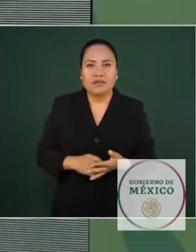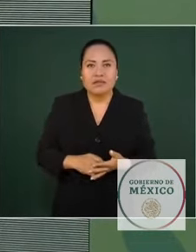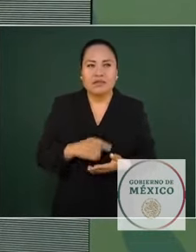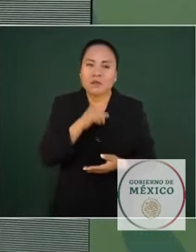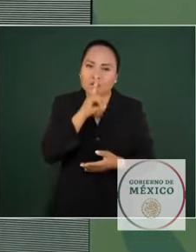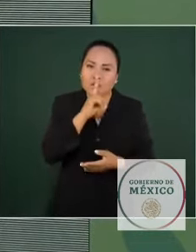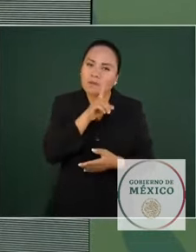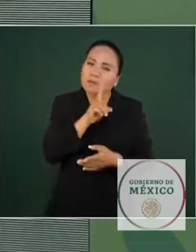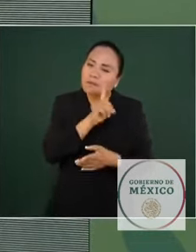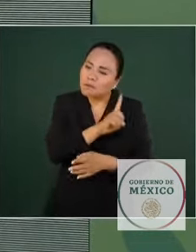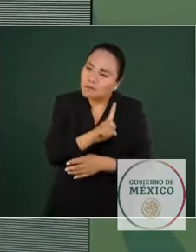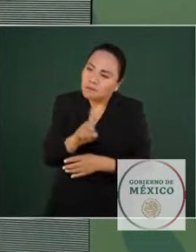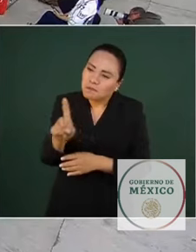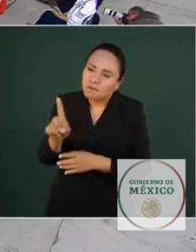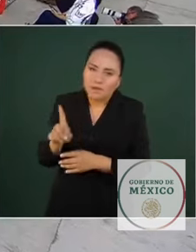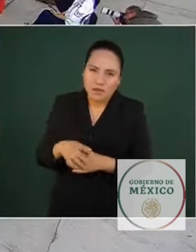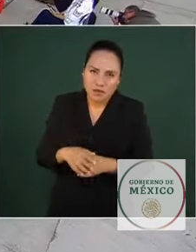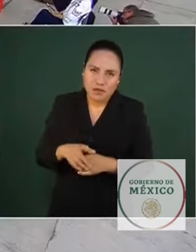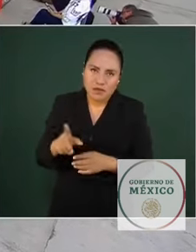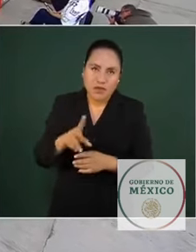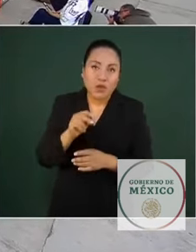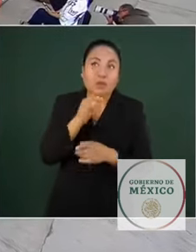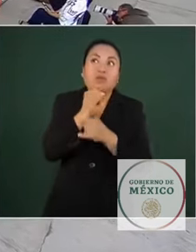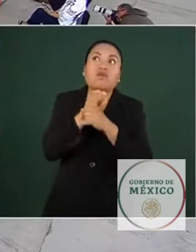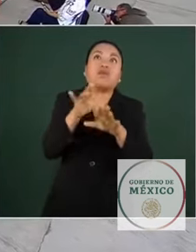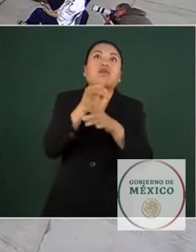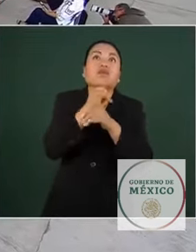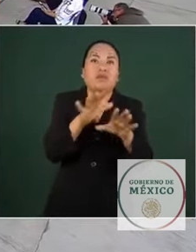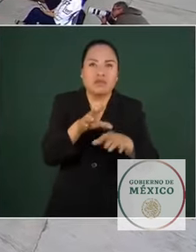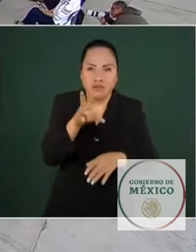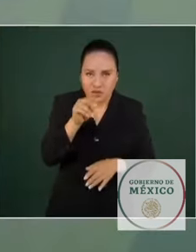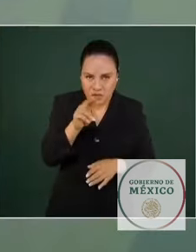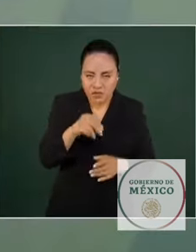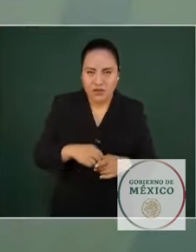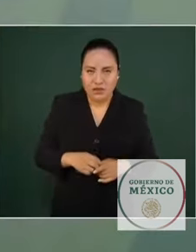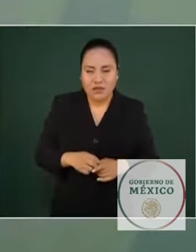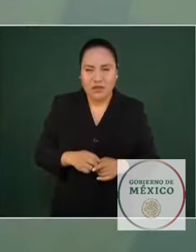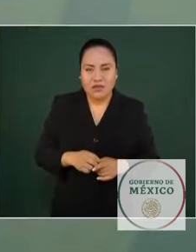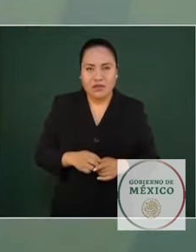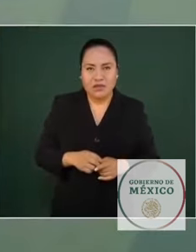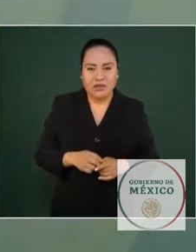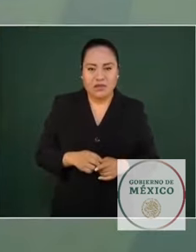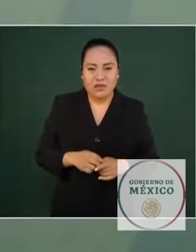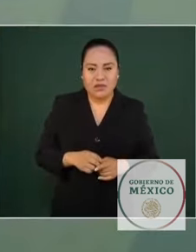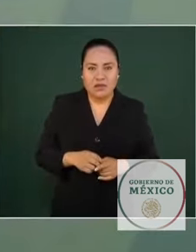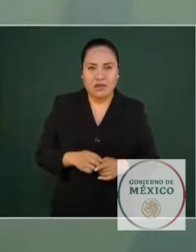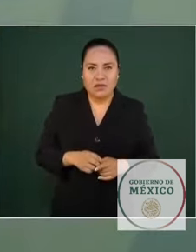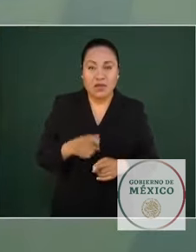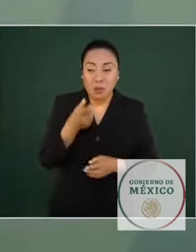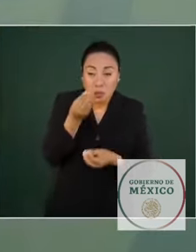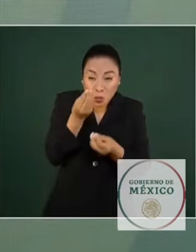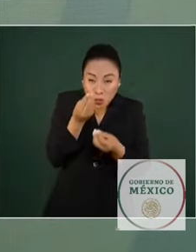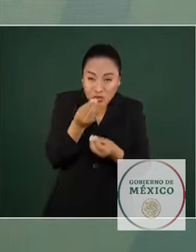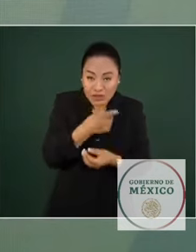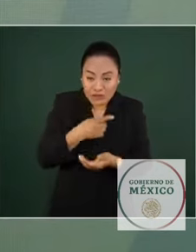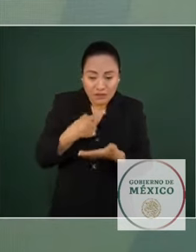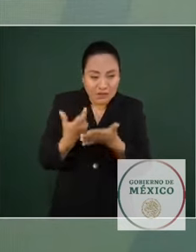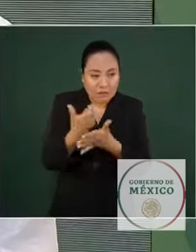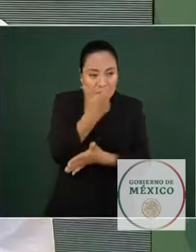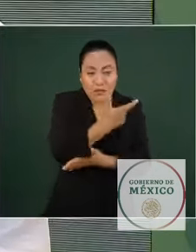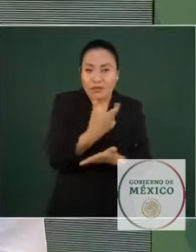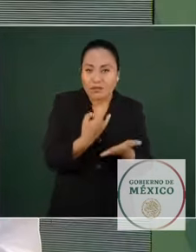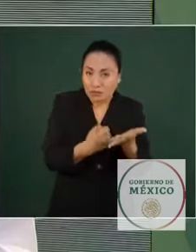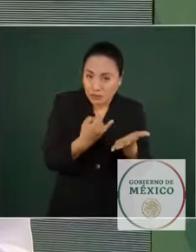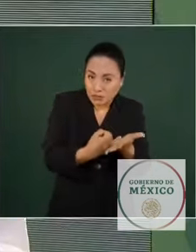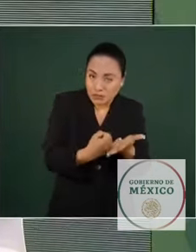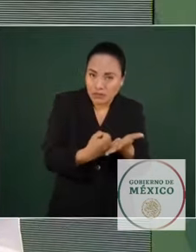simplemente que el presidente aborda el tema desde un posicionamiento ético, porque eso es lo que les falta en el